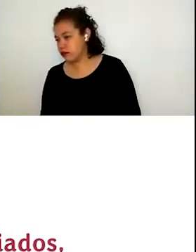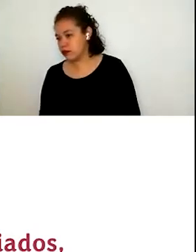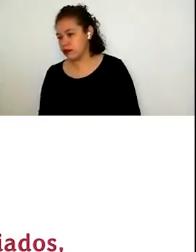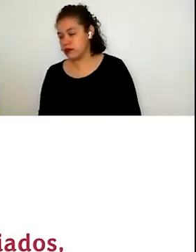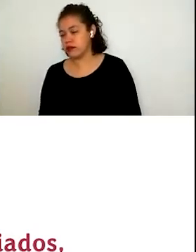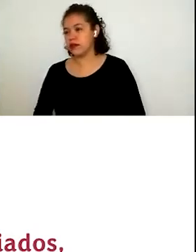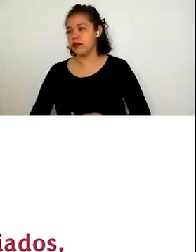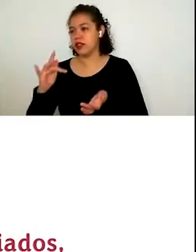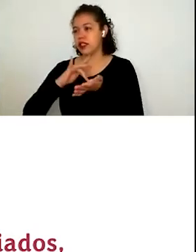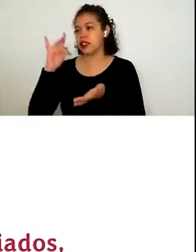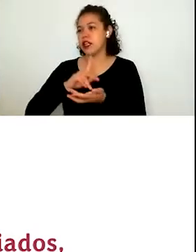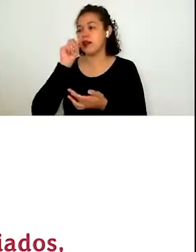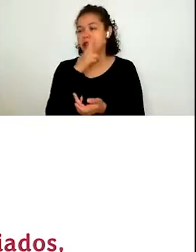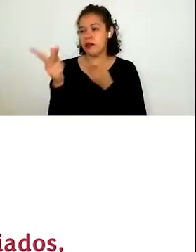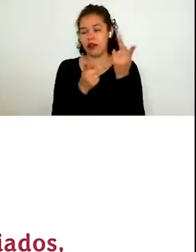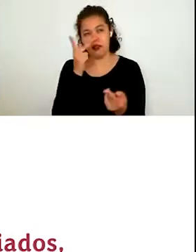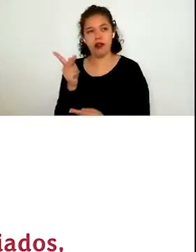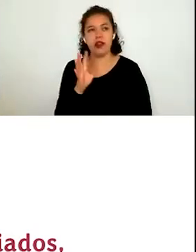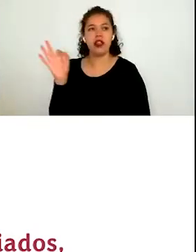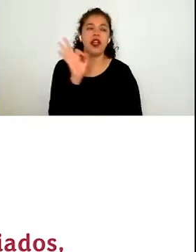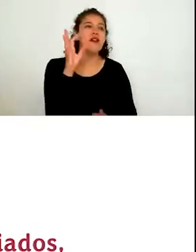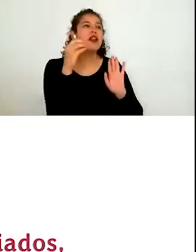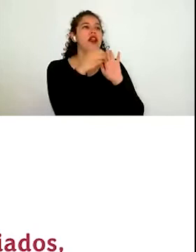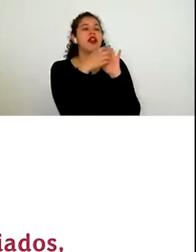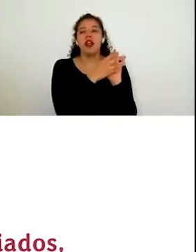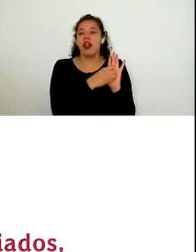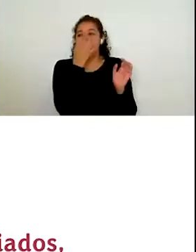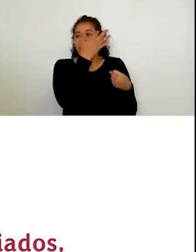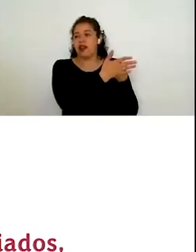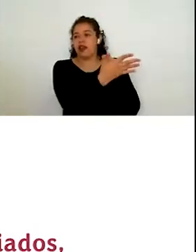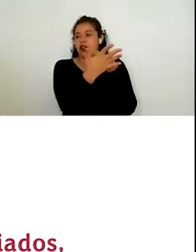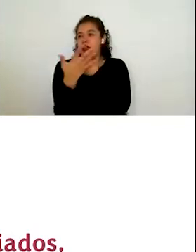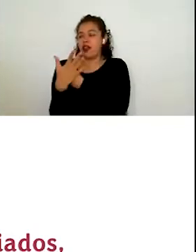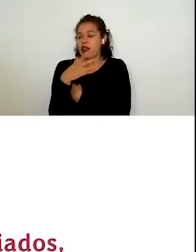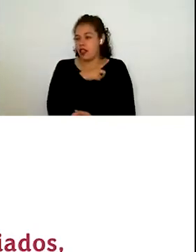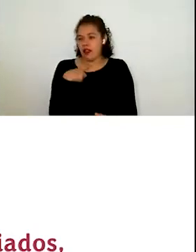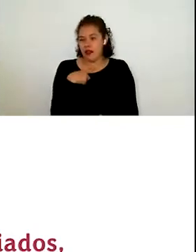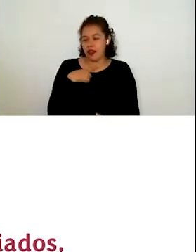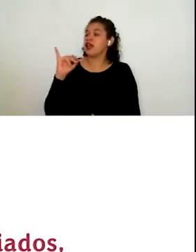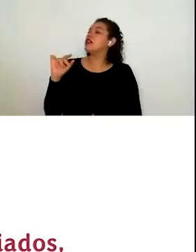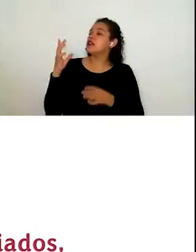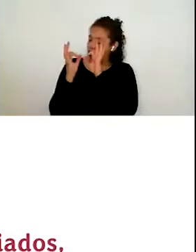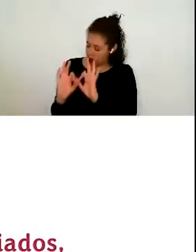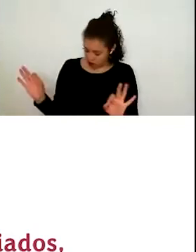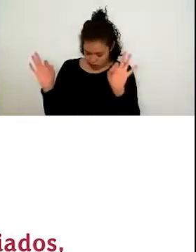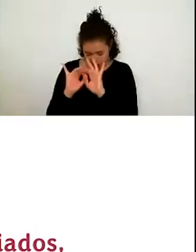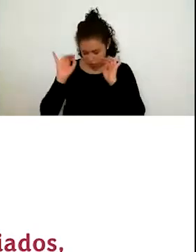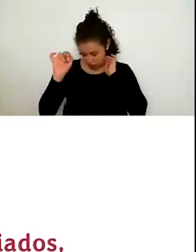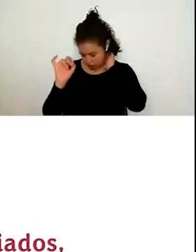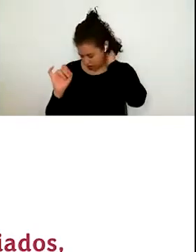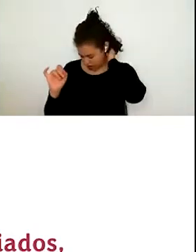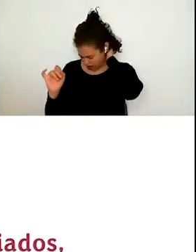Gracias. Preguntan también si se debe documentar la convocatoria mencionada. Sí, muy importante.